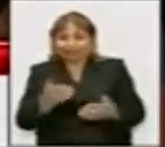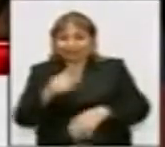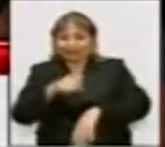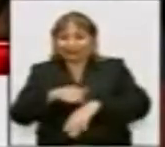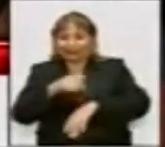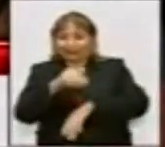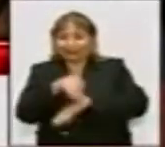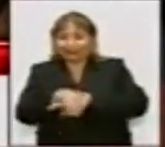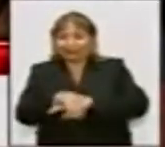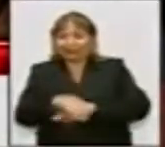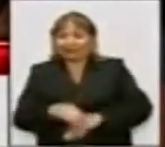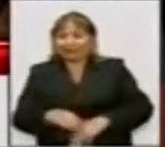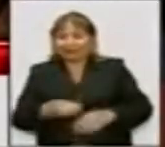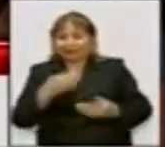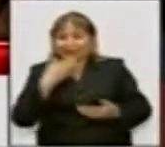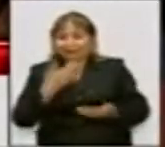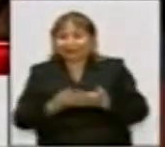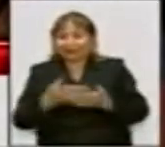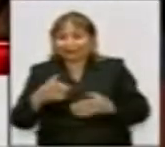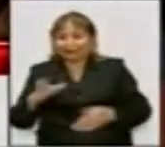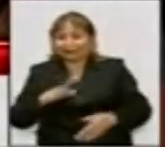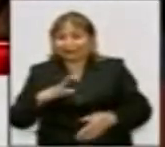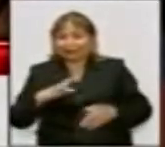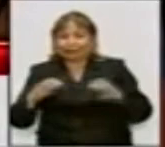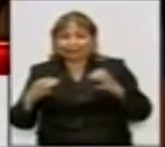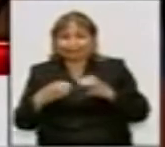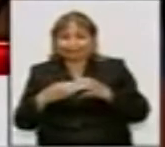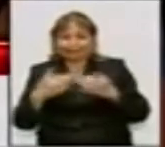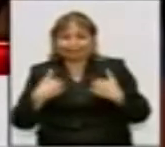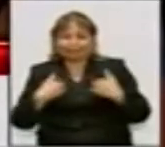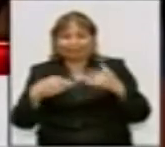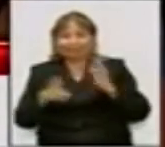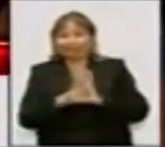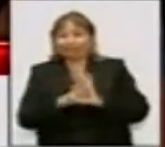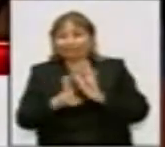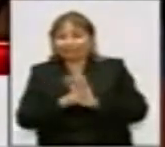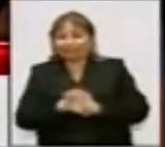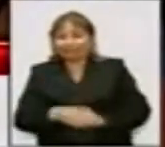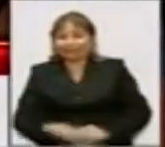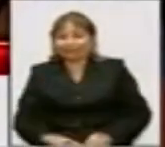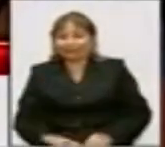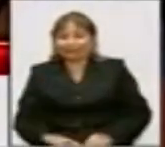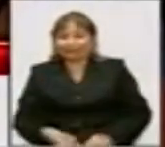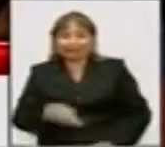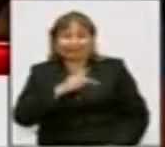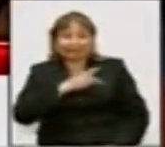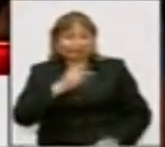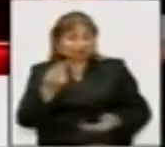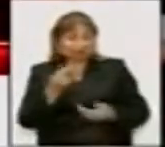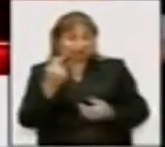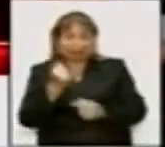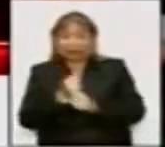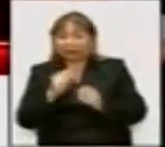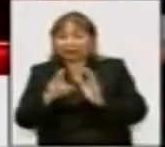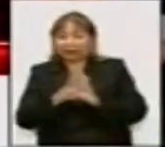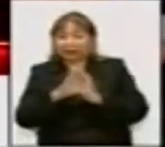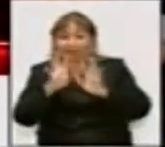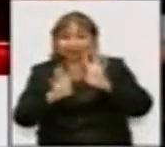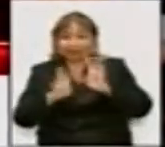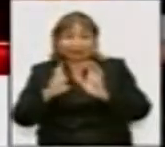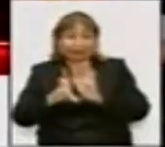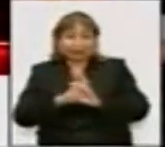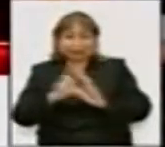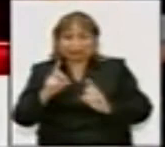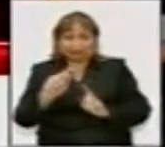la noche y quiero destacar también que esta comisión tiene la voluntad de evaluar los proyectos de ley esta no es la primera